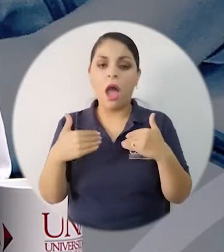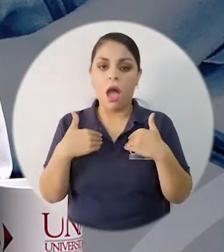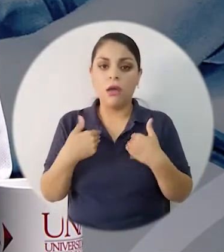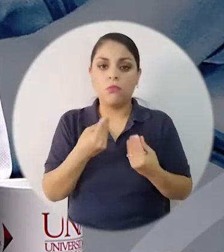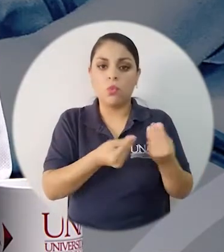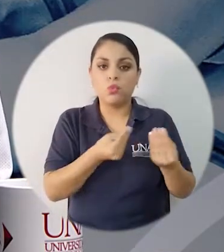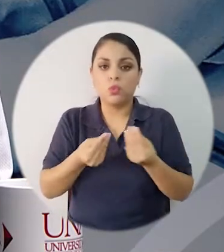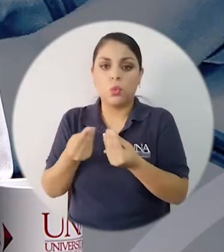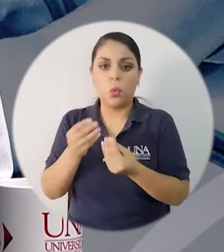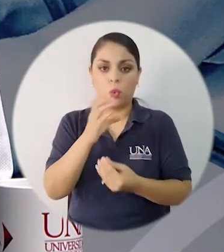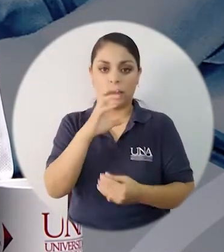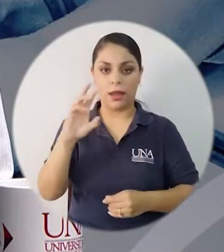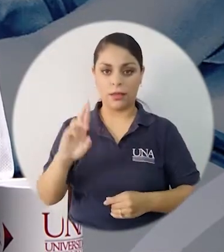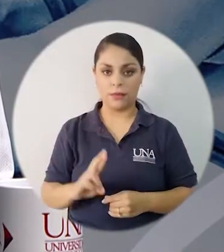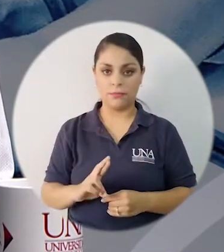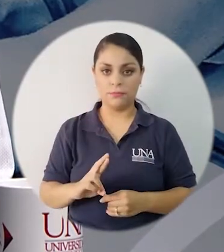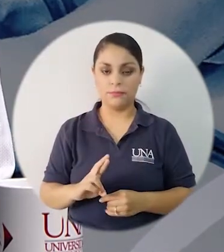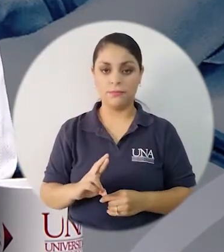Costa Rica.